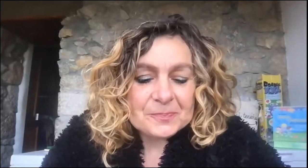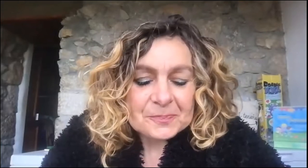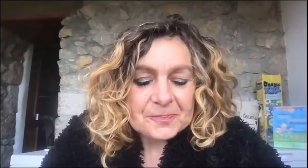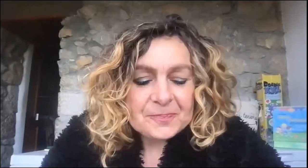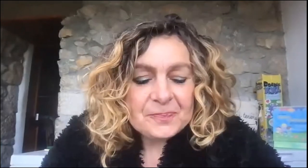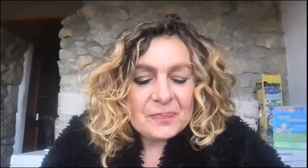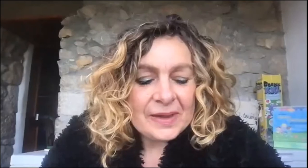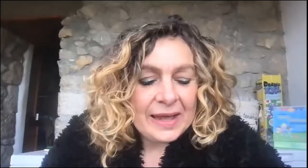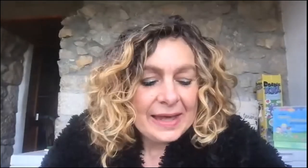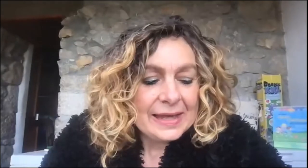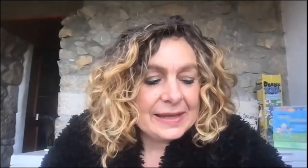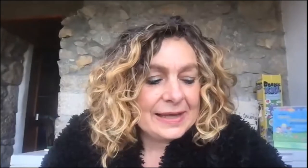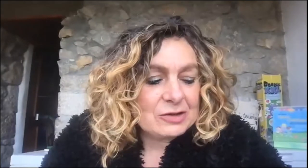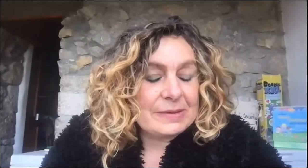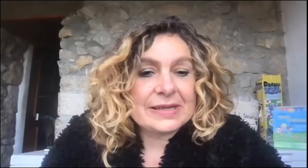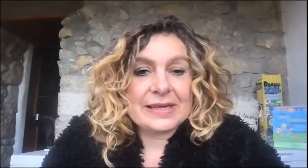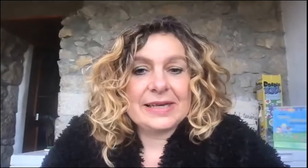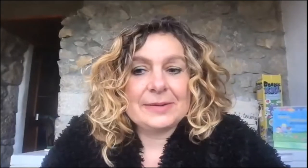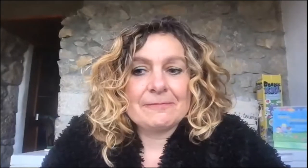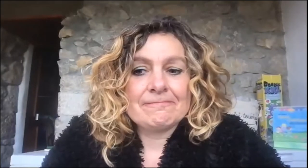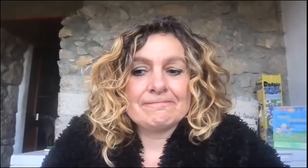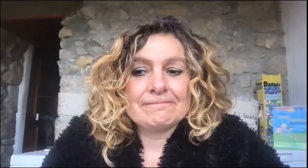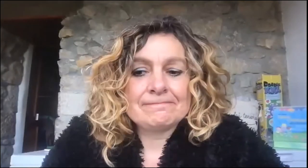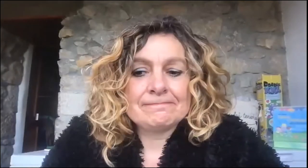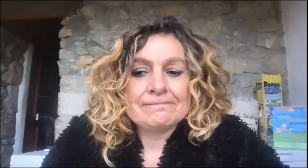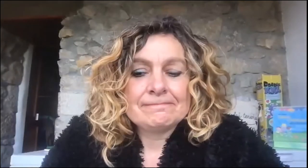modelo. Y ella nos hablaba de